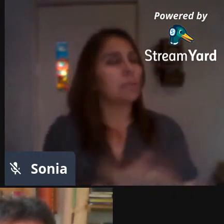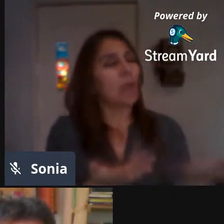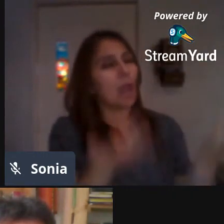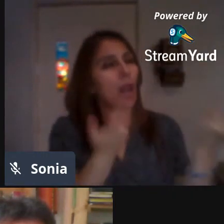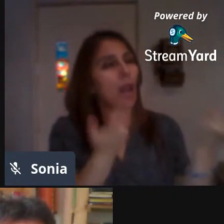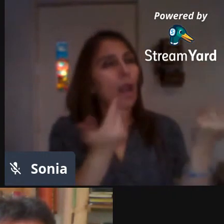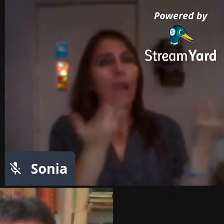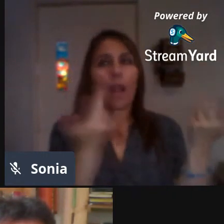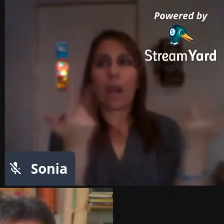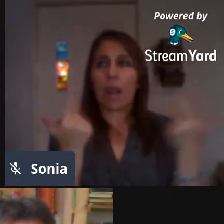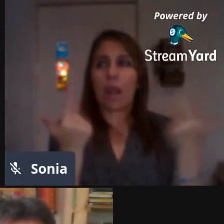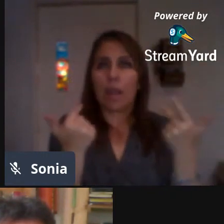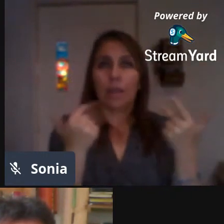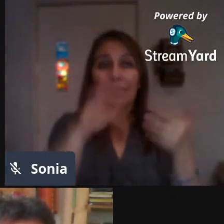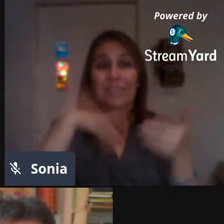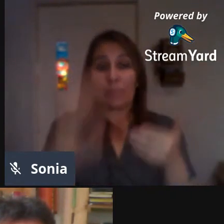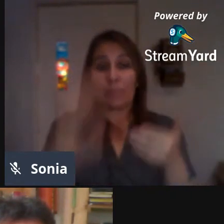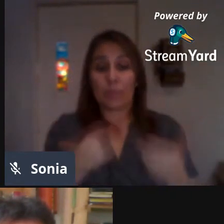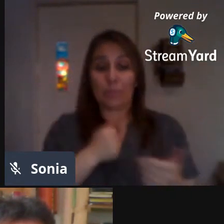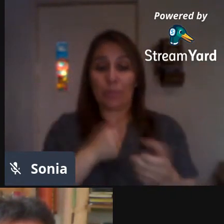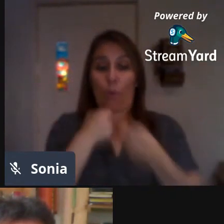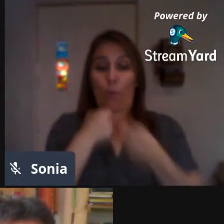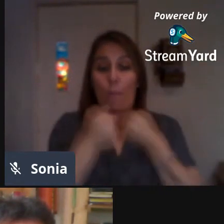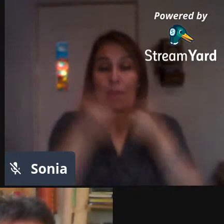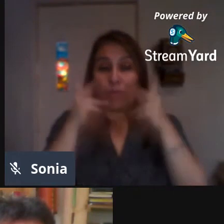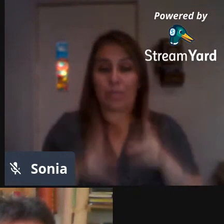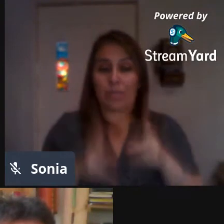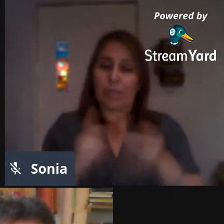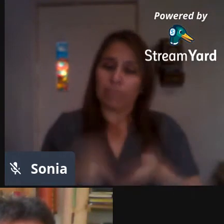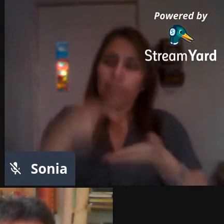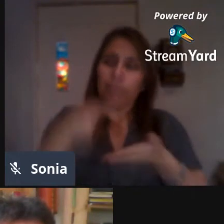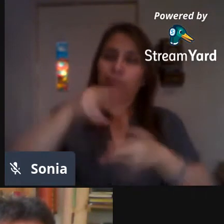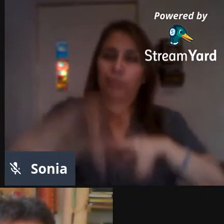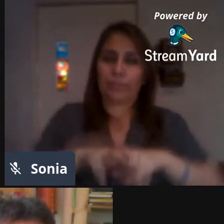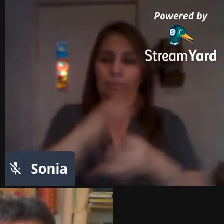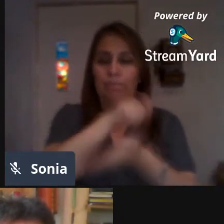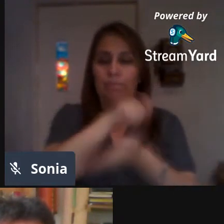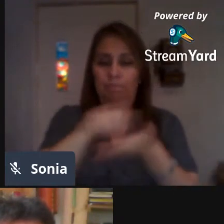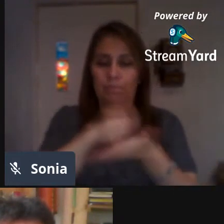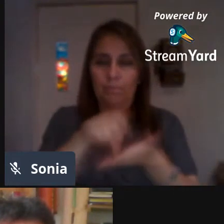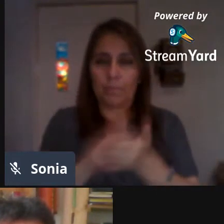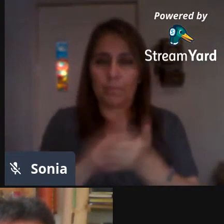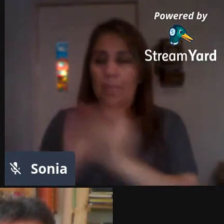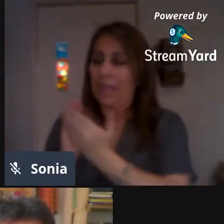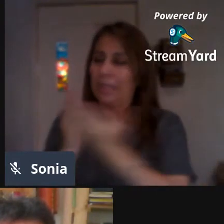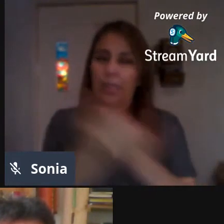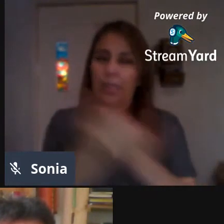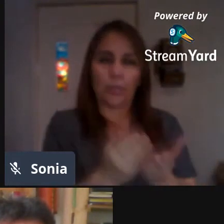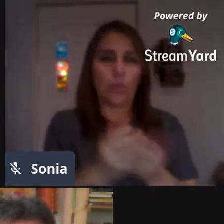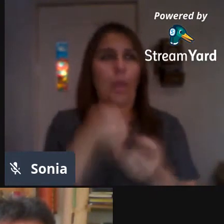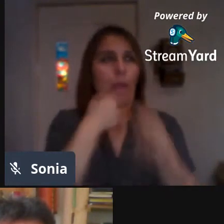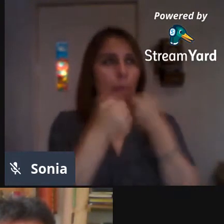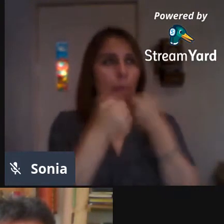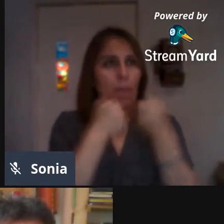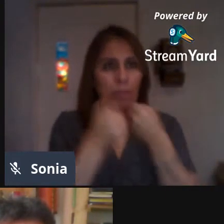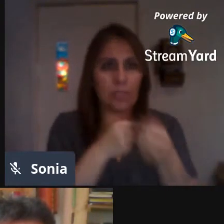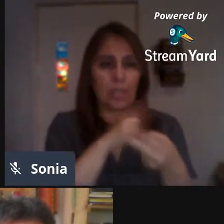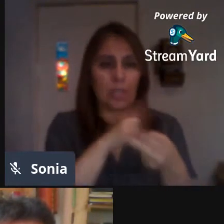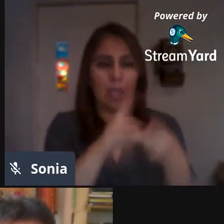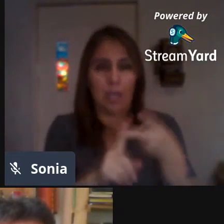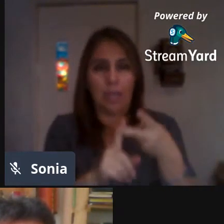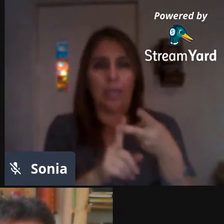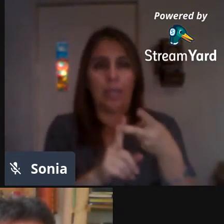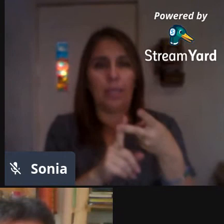periodístico en la crónica pero también la literatura pero también sé se